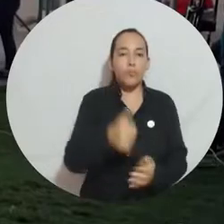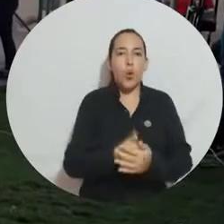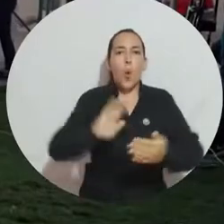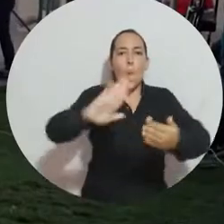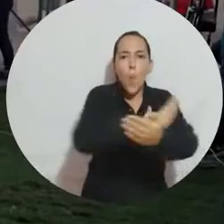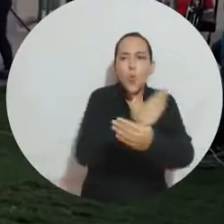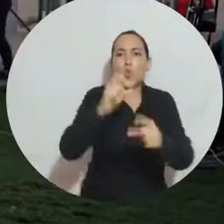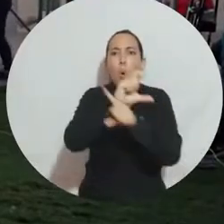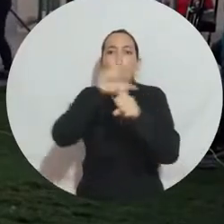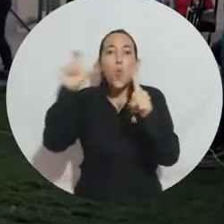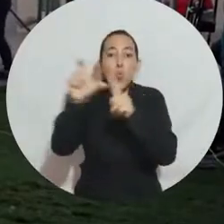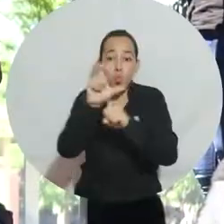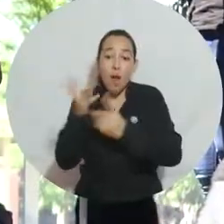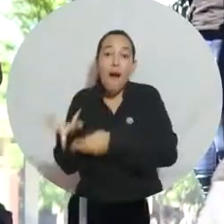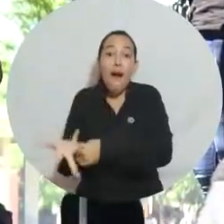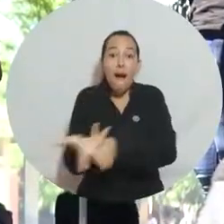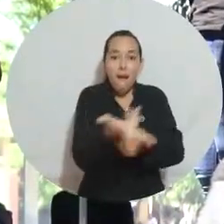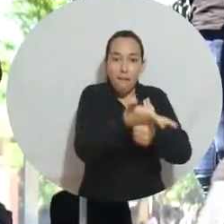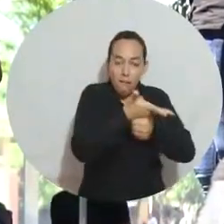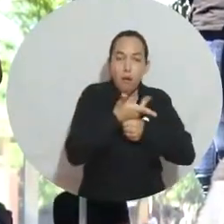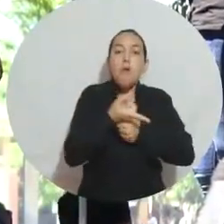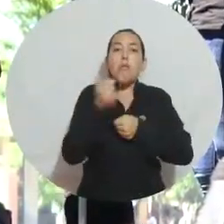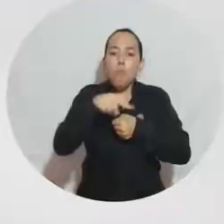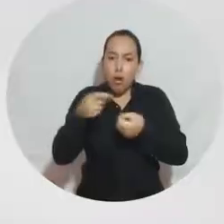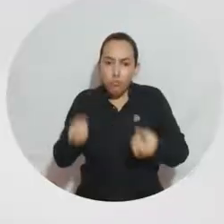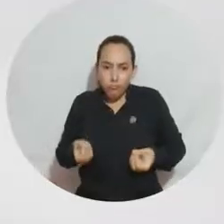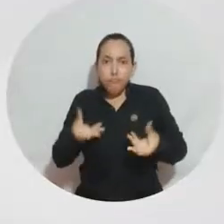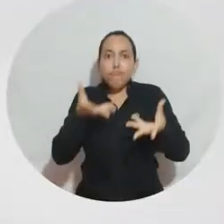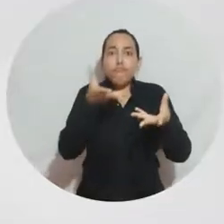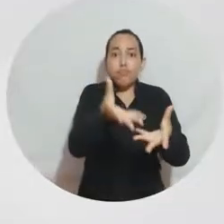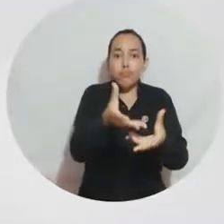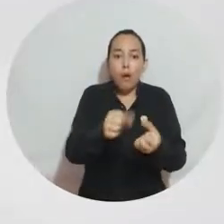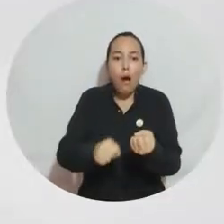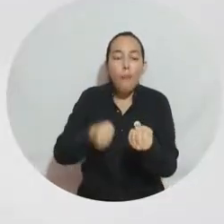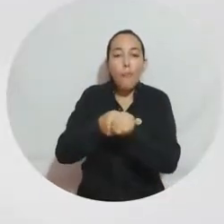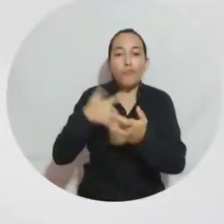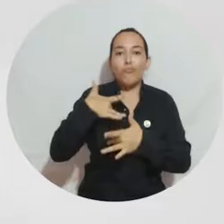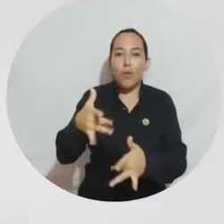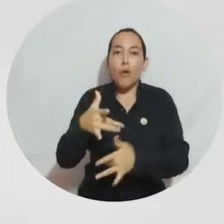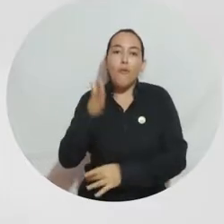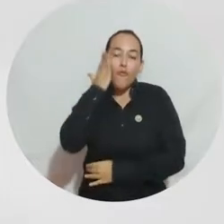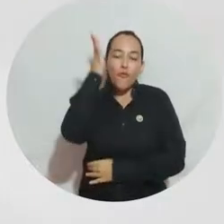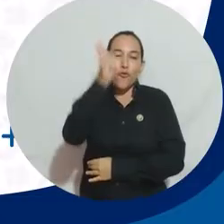cultura y las artes también se aportó a la campaña solidaria vamos todos